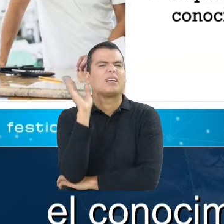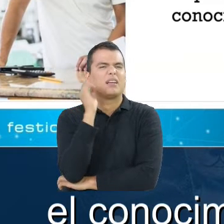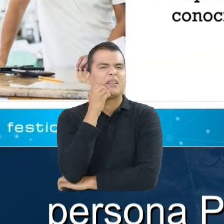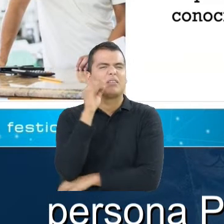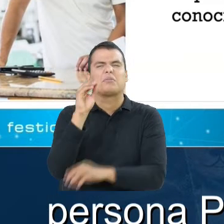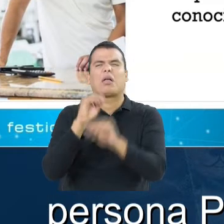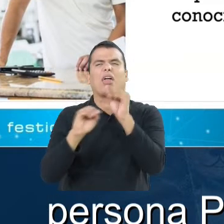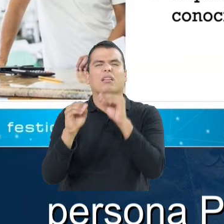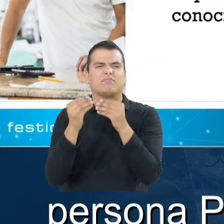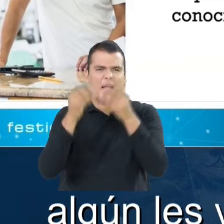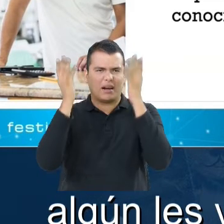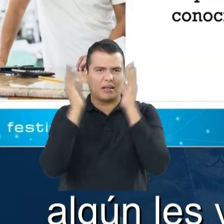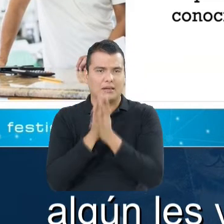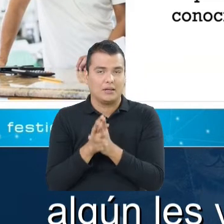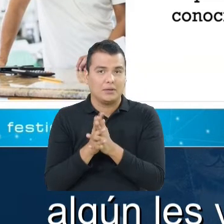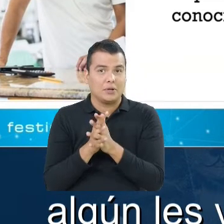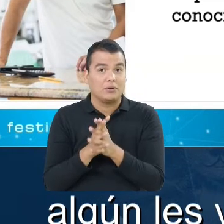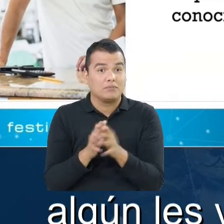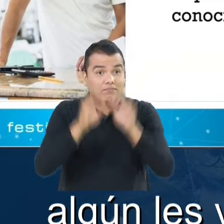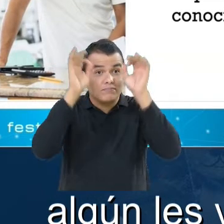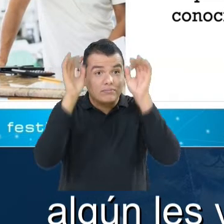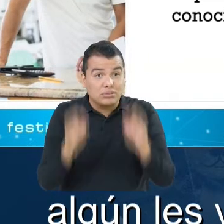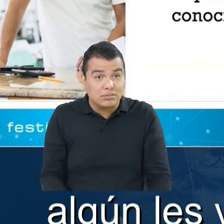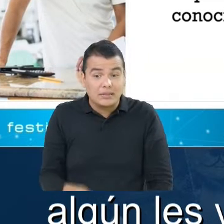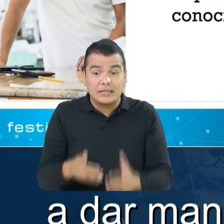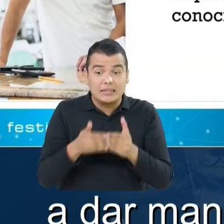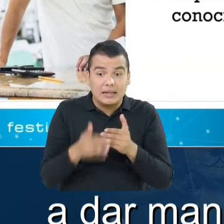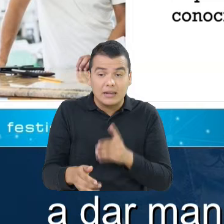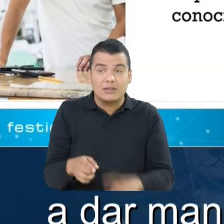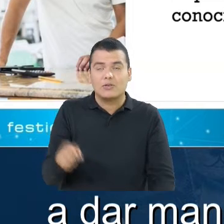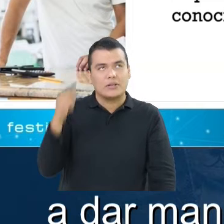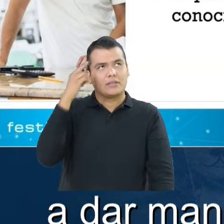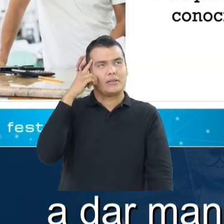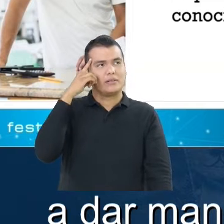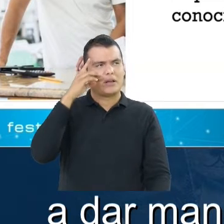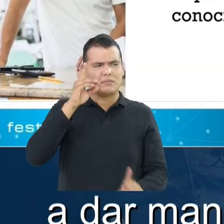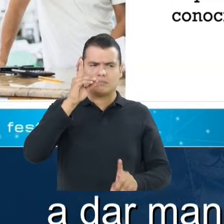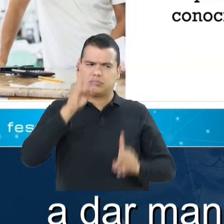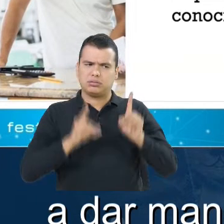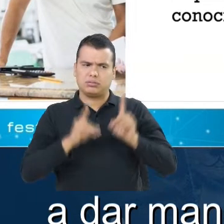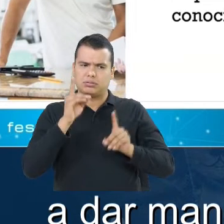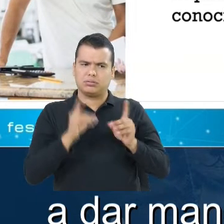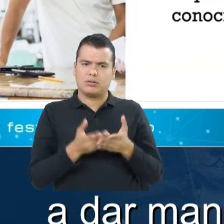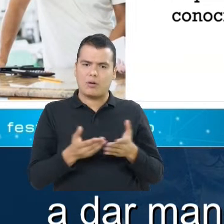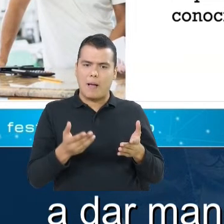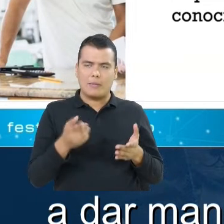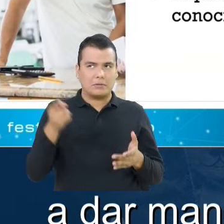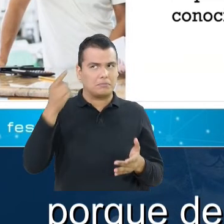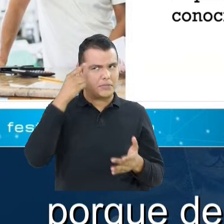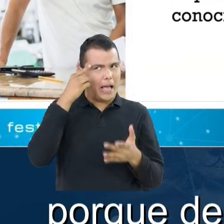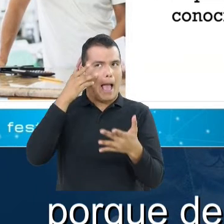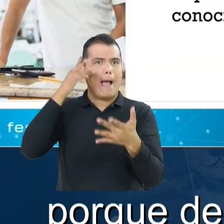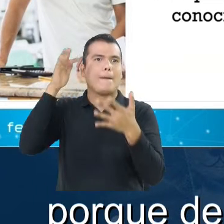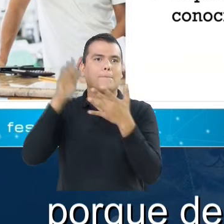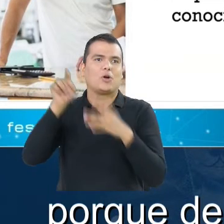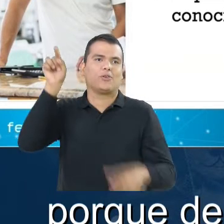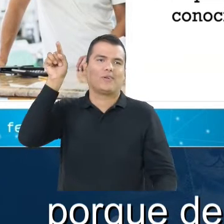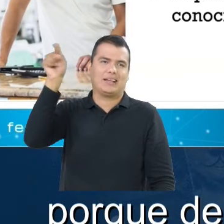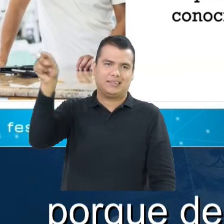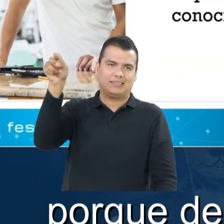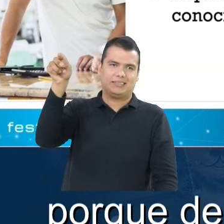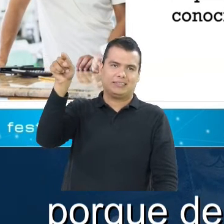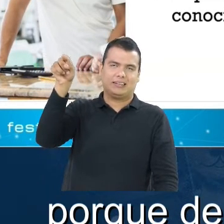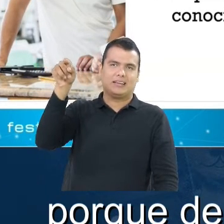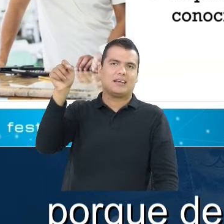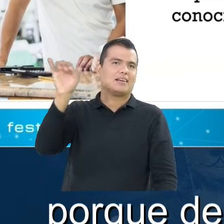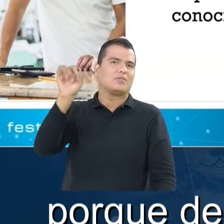el buyer persona. Porque de ahora en adelante, todas las decisiones de su negocio y su producto tienen que ser